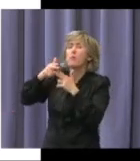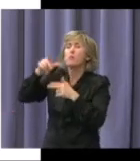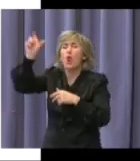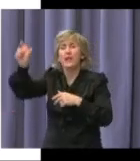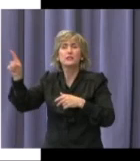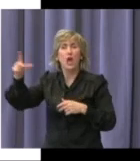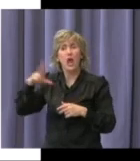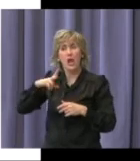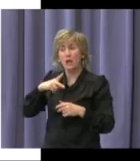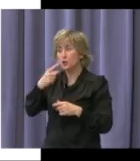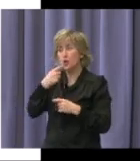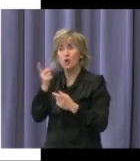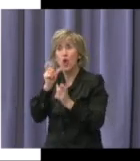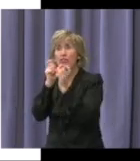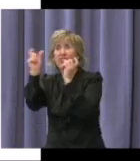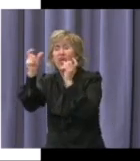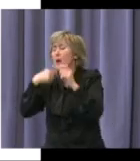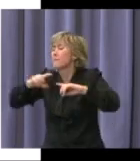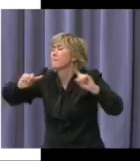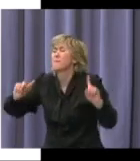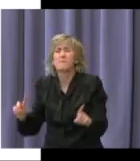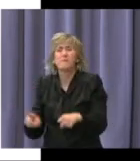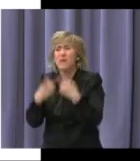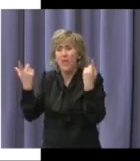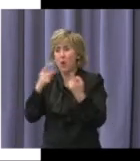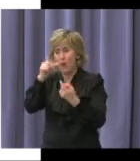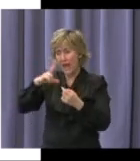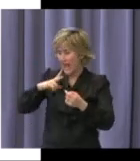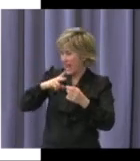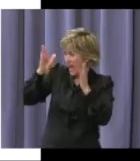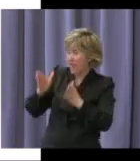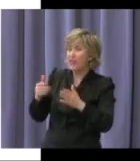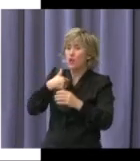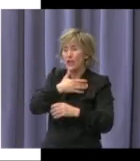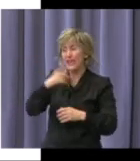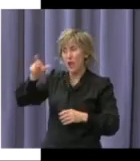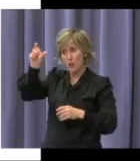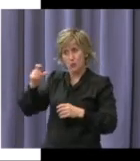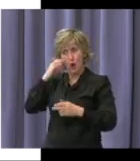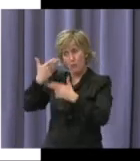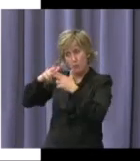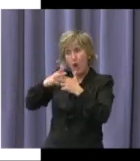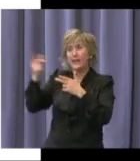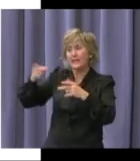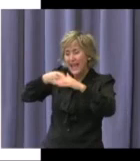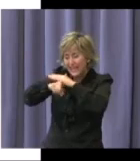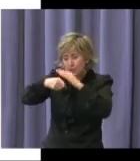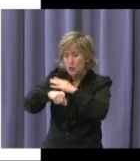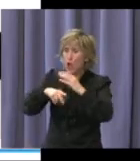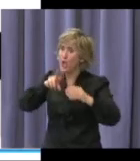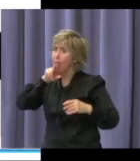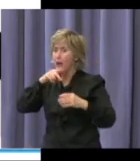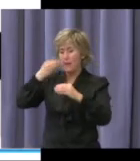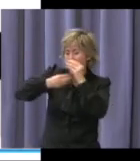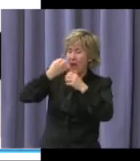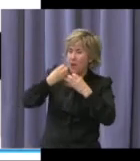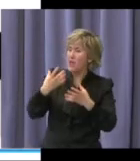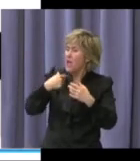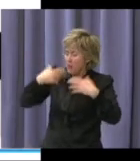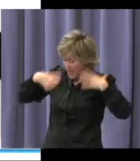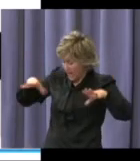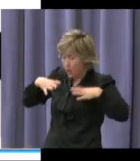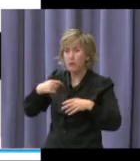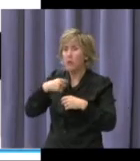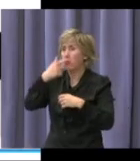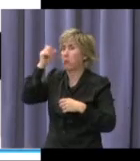elegante? Yo, me da igual la elegancia. Yo quiero que esa política gestione bien lo que tiene que hacer, no la ropa que lleve.